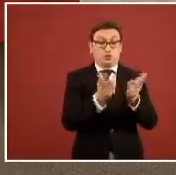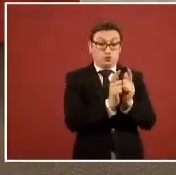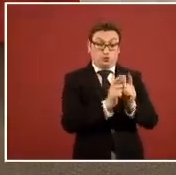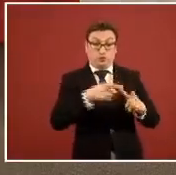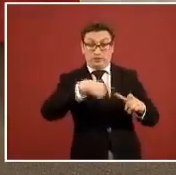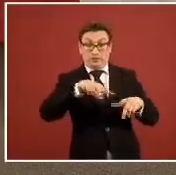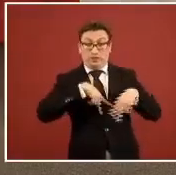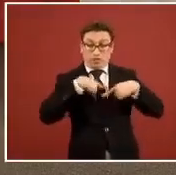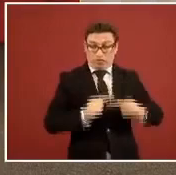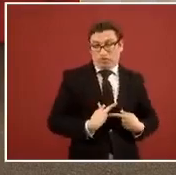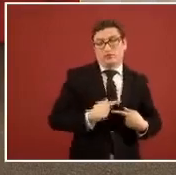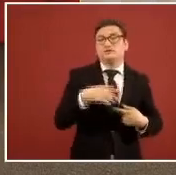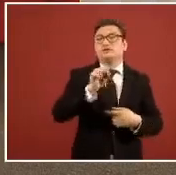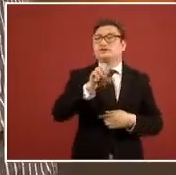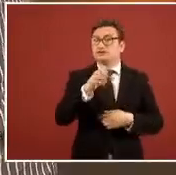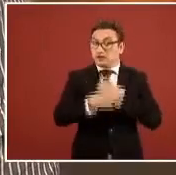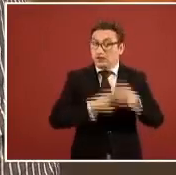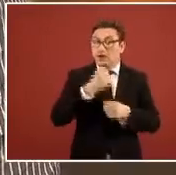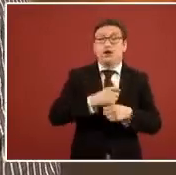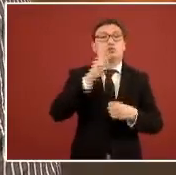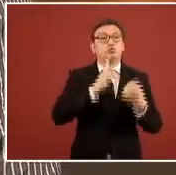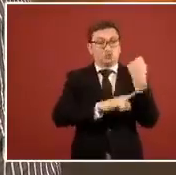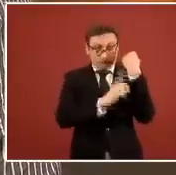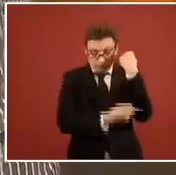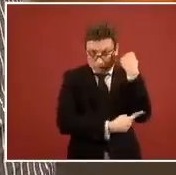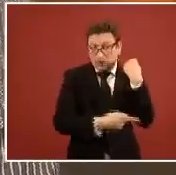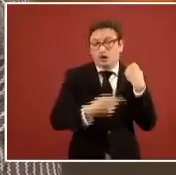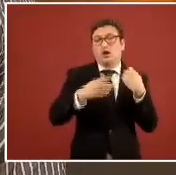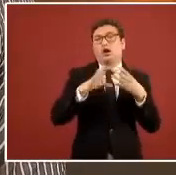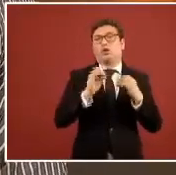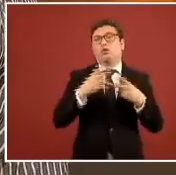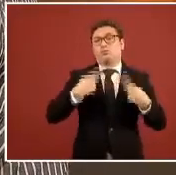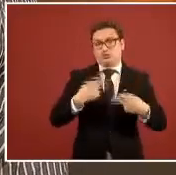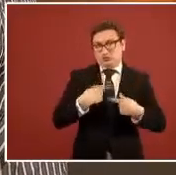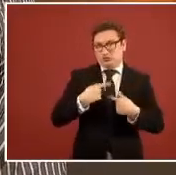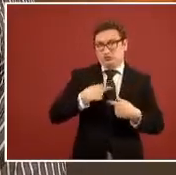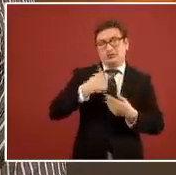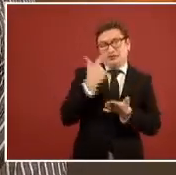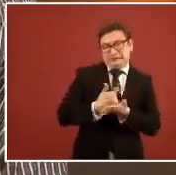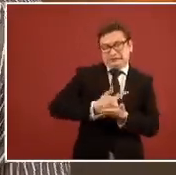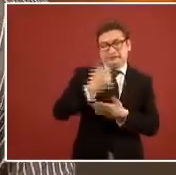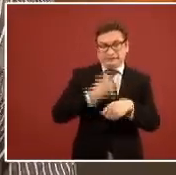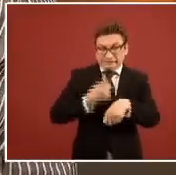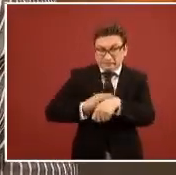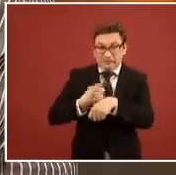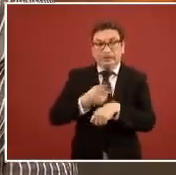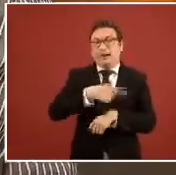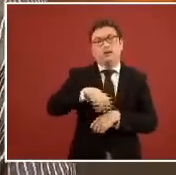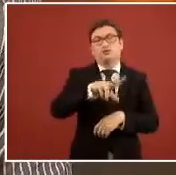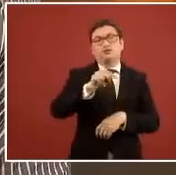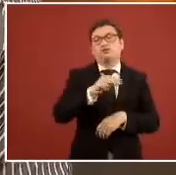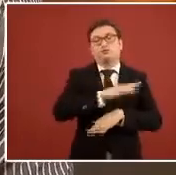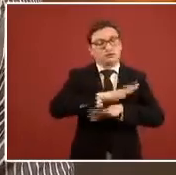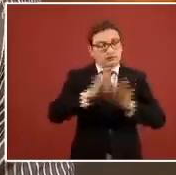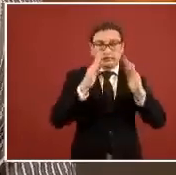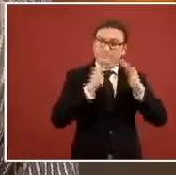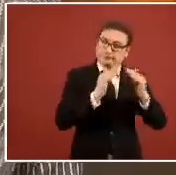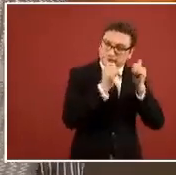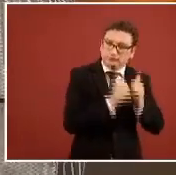riesgo, mayores de 60, mujeres embarazadas o personas con enfermedad crónica. El